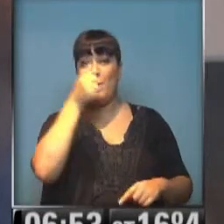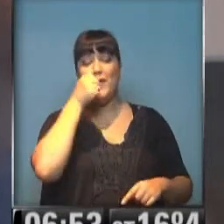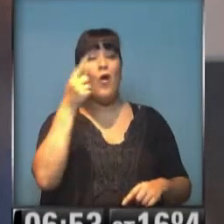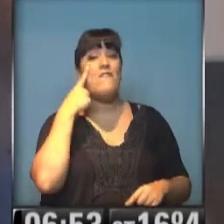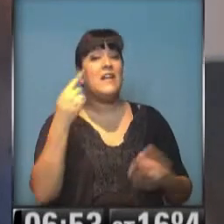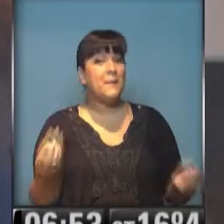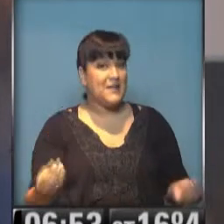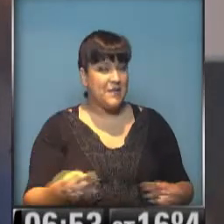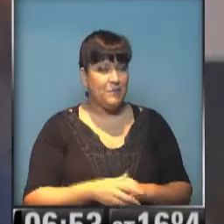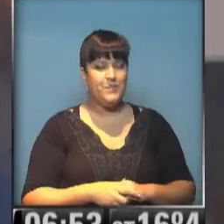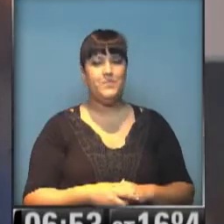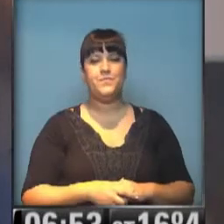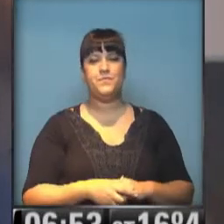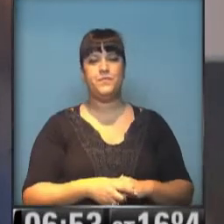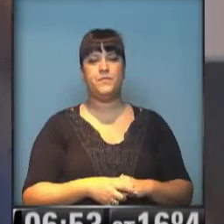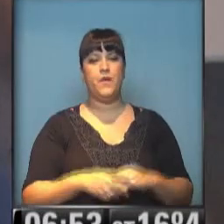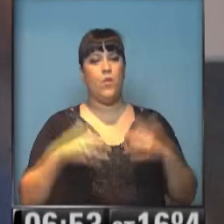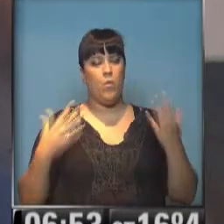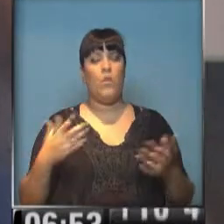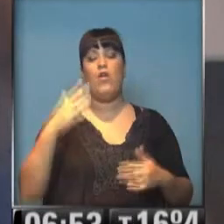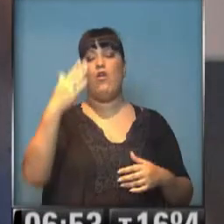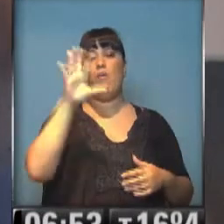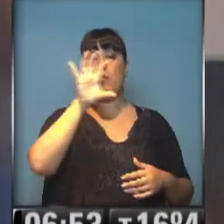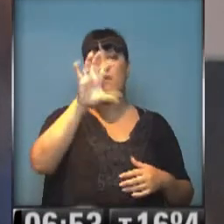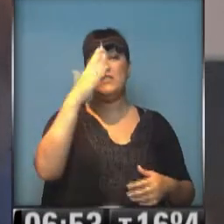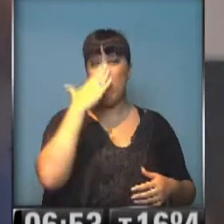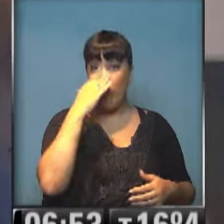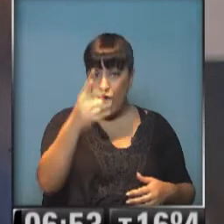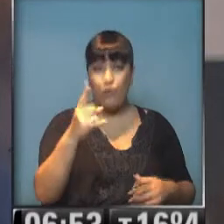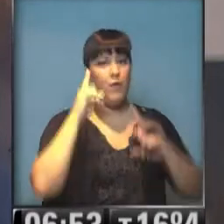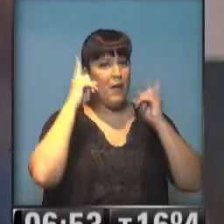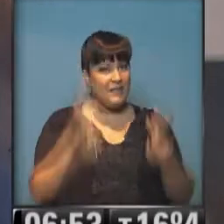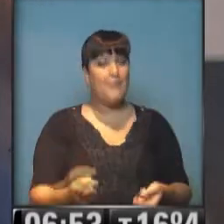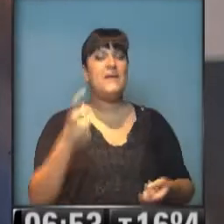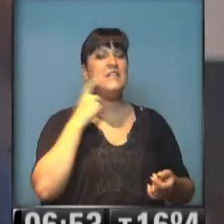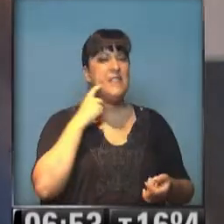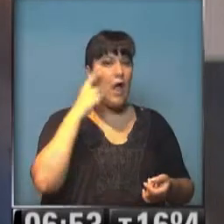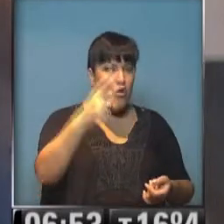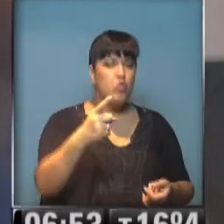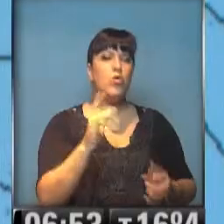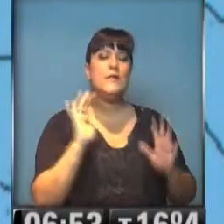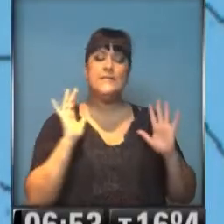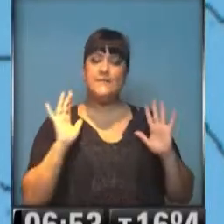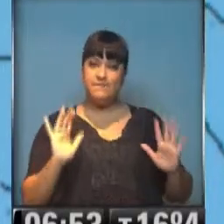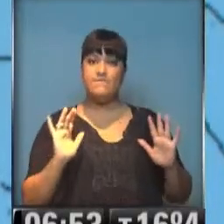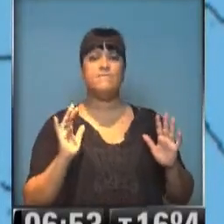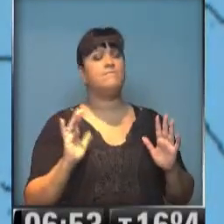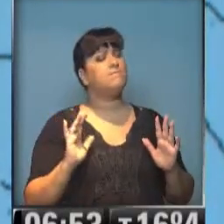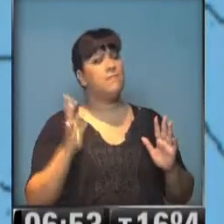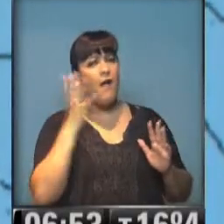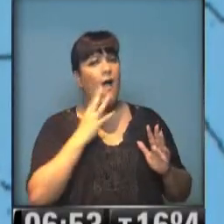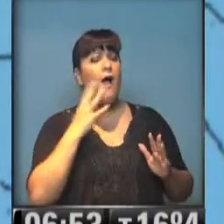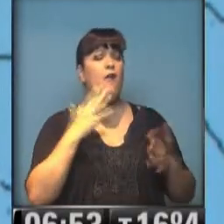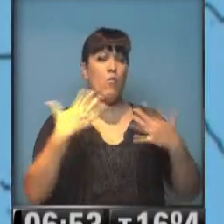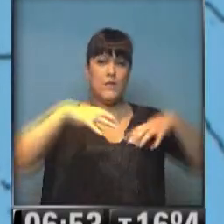pasa? Bueno, cordobeses, también en San Luis, muy poquito, apenas unas